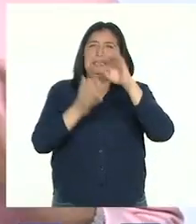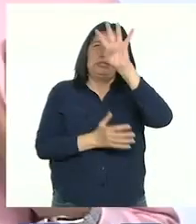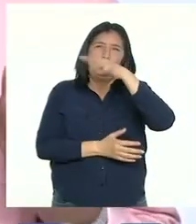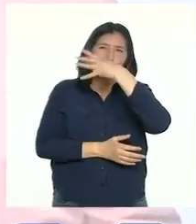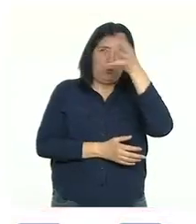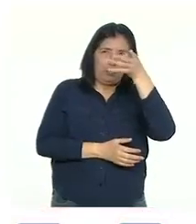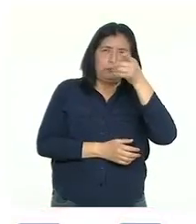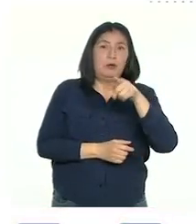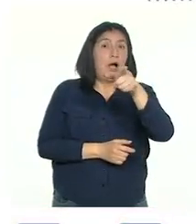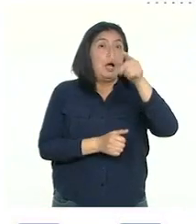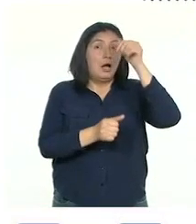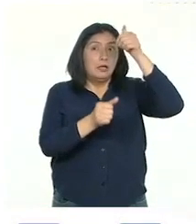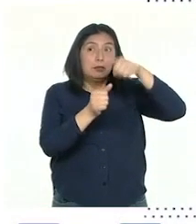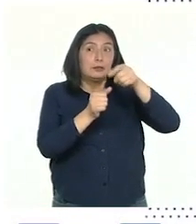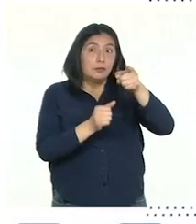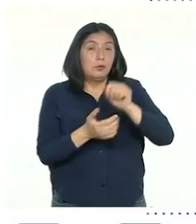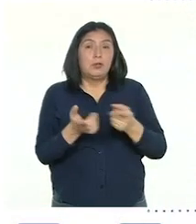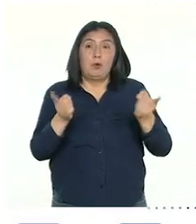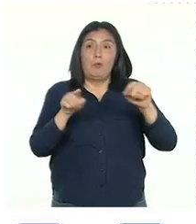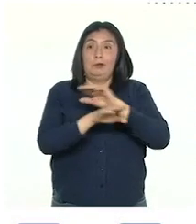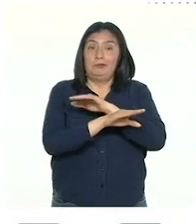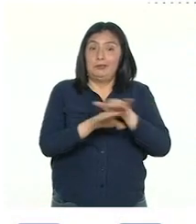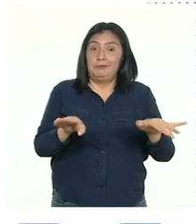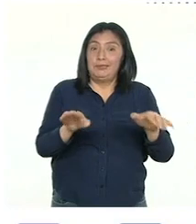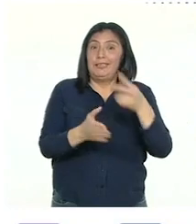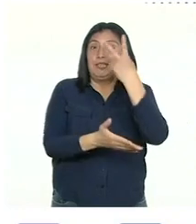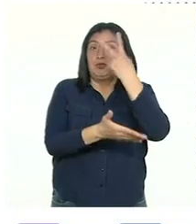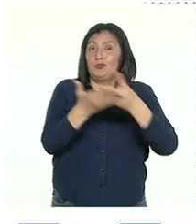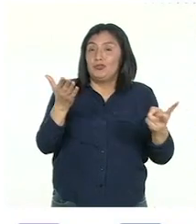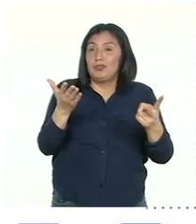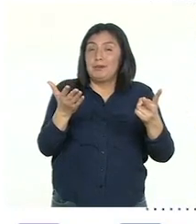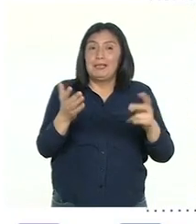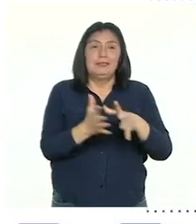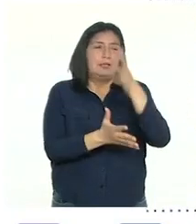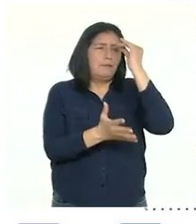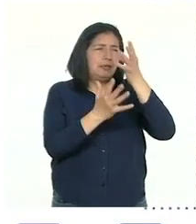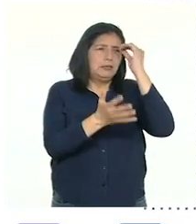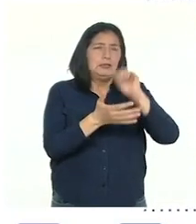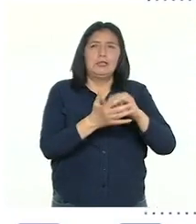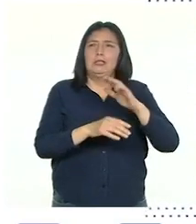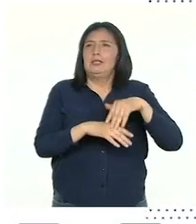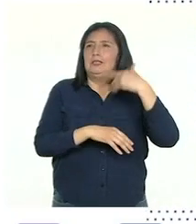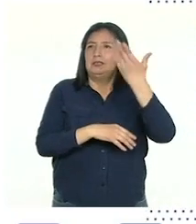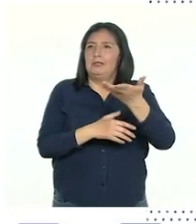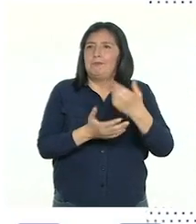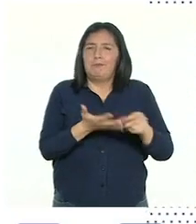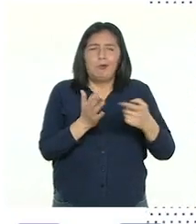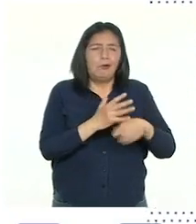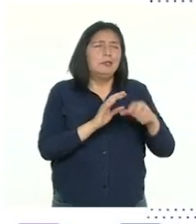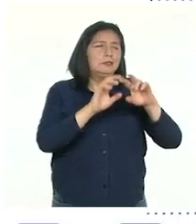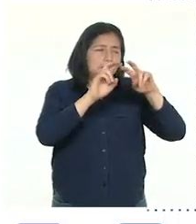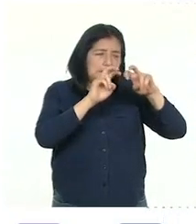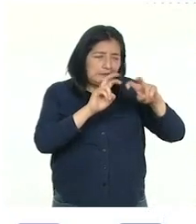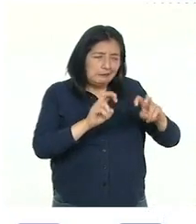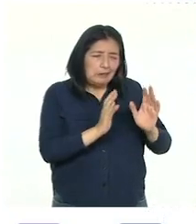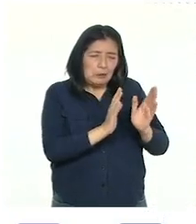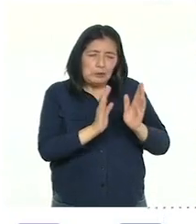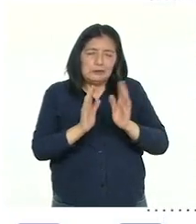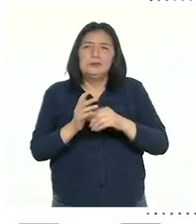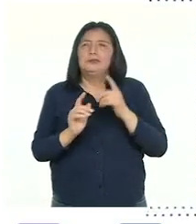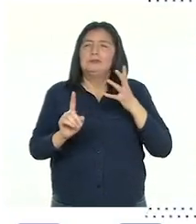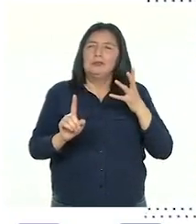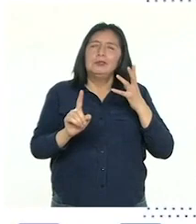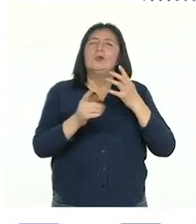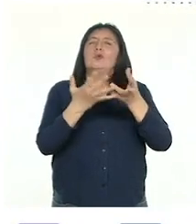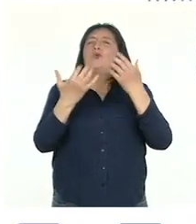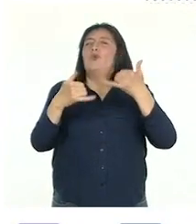cuadro. Recuerden que al terminar estas 2 semanas de aprendizaje y luego de organizar todo lo investigado,